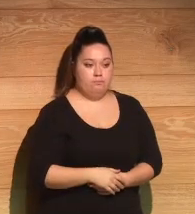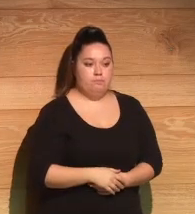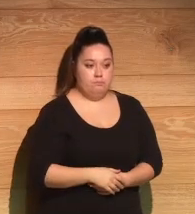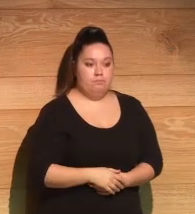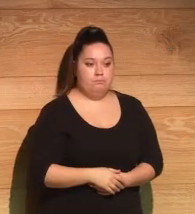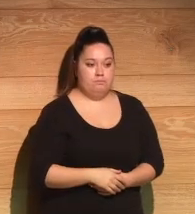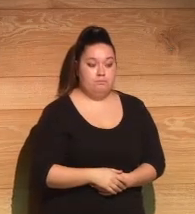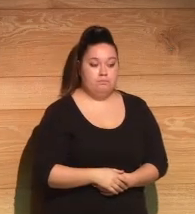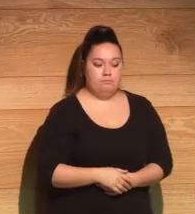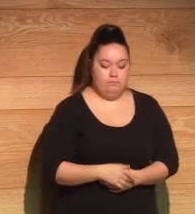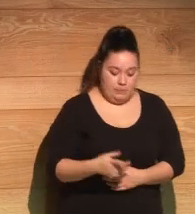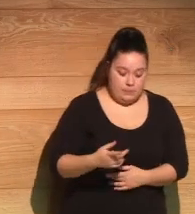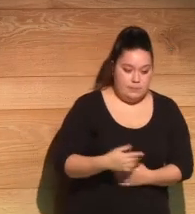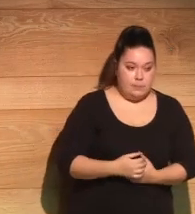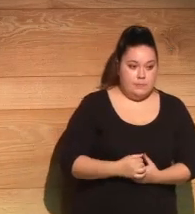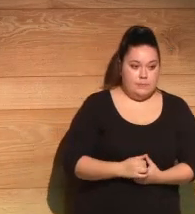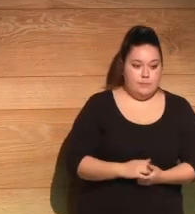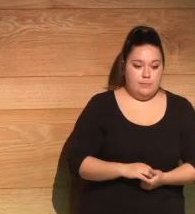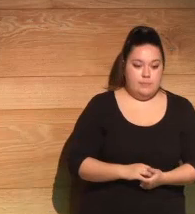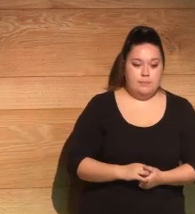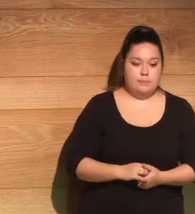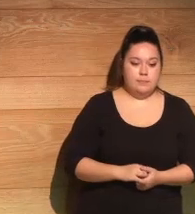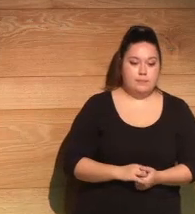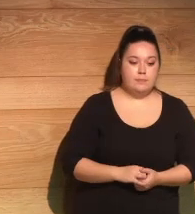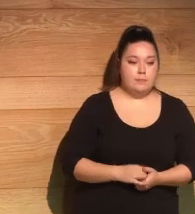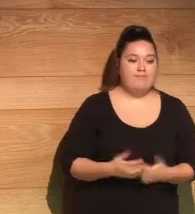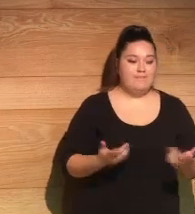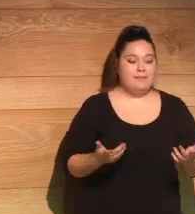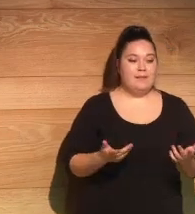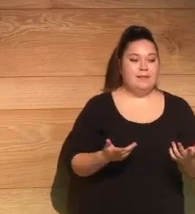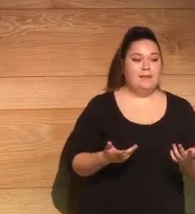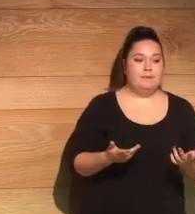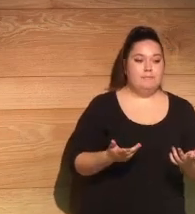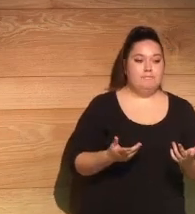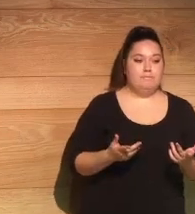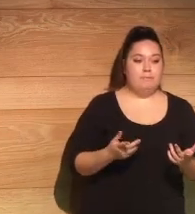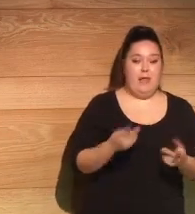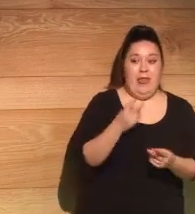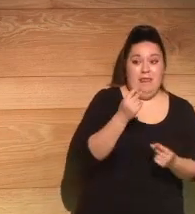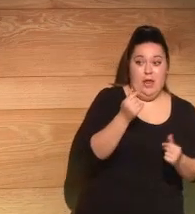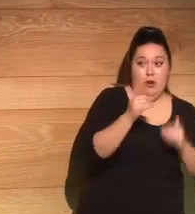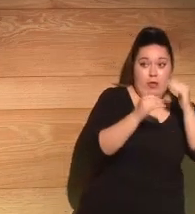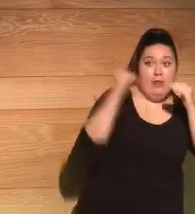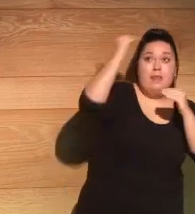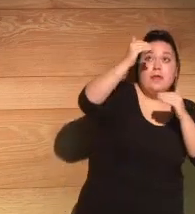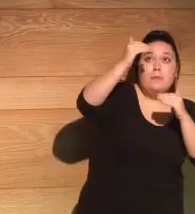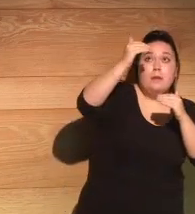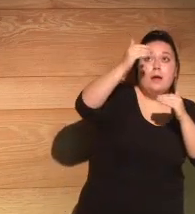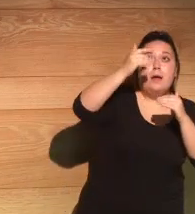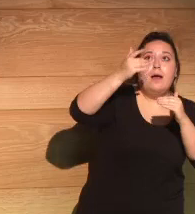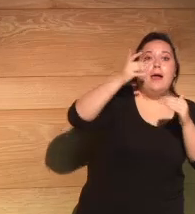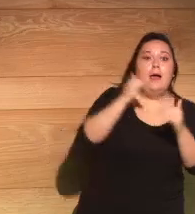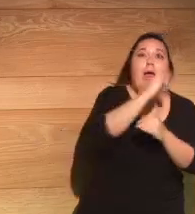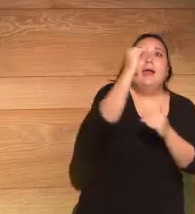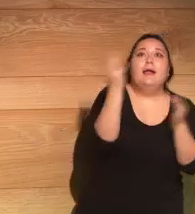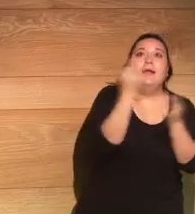la pseudomercancía que a Cal Polanyi se le pasó por alto, ¿no? O sea, ya por encima de la moneda, el trabajo y la tierra está la propia información,